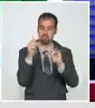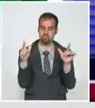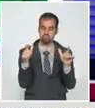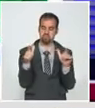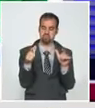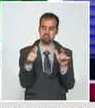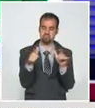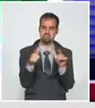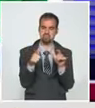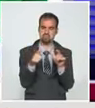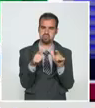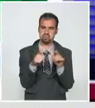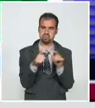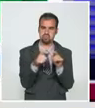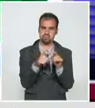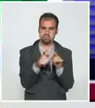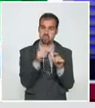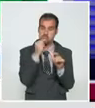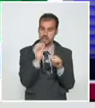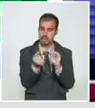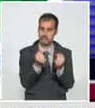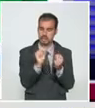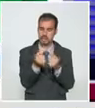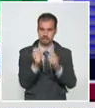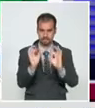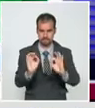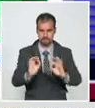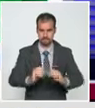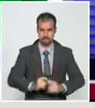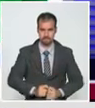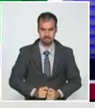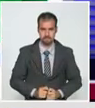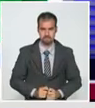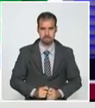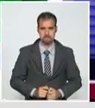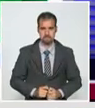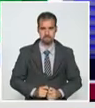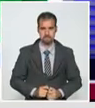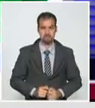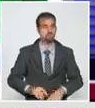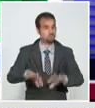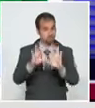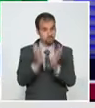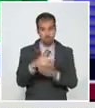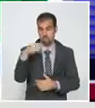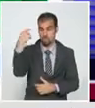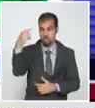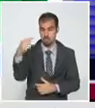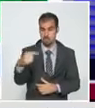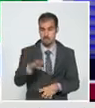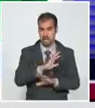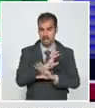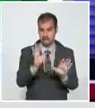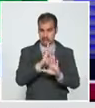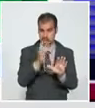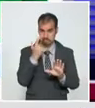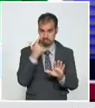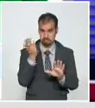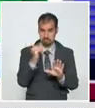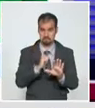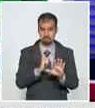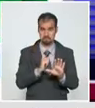haga sostenida en el tiempo. Con este comportamiento de los casos diagnosticados ayer, pues